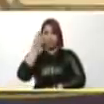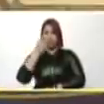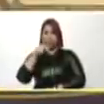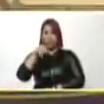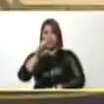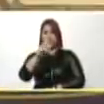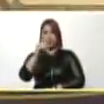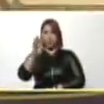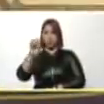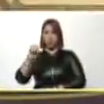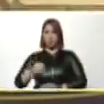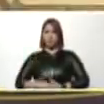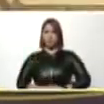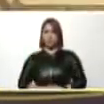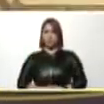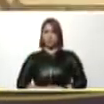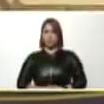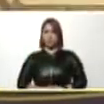Carreño,